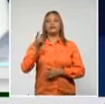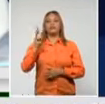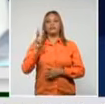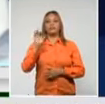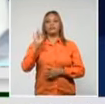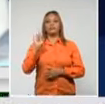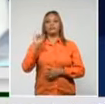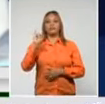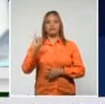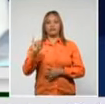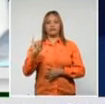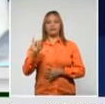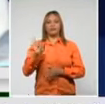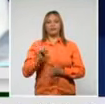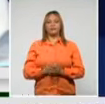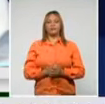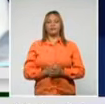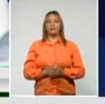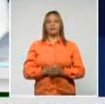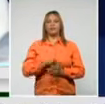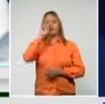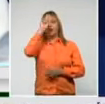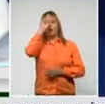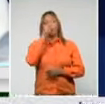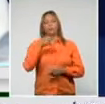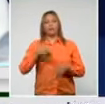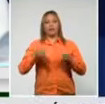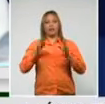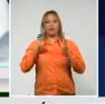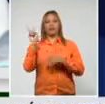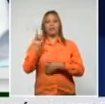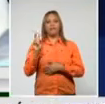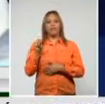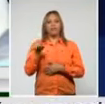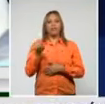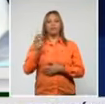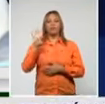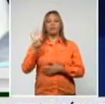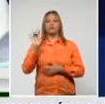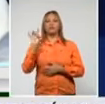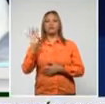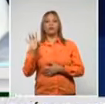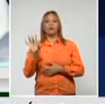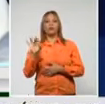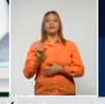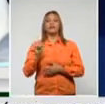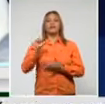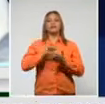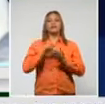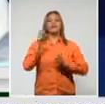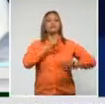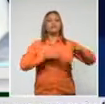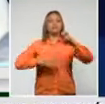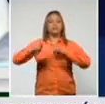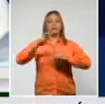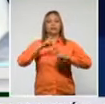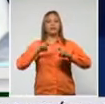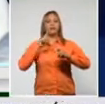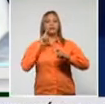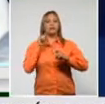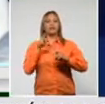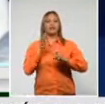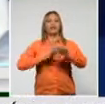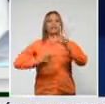376, los del Hospital Hermanos Ameijeira, 415, los del Centro de Investigaciones de la